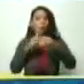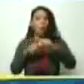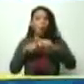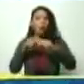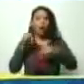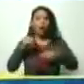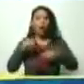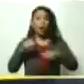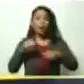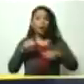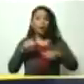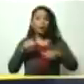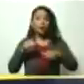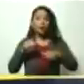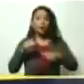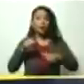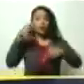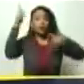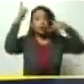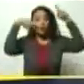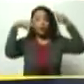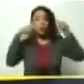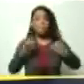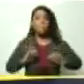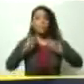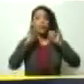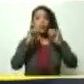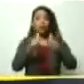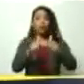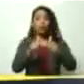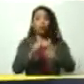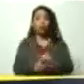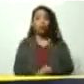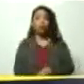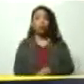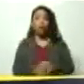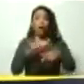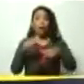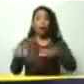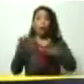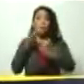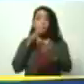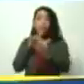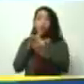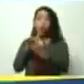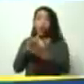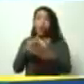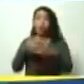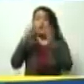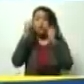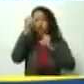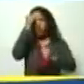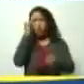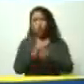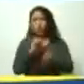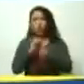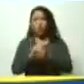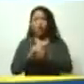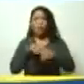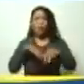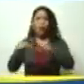partida de nuestro comandante Chávez que empezó esta ofensiva brutal del imperialismo